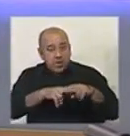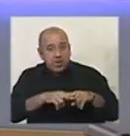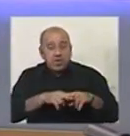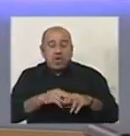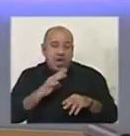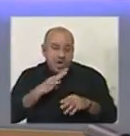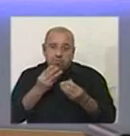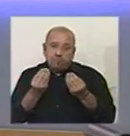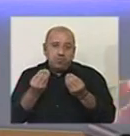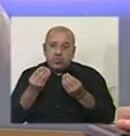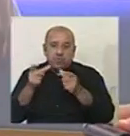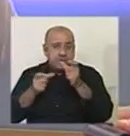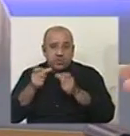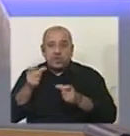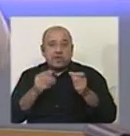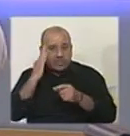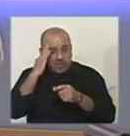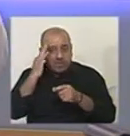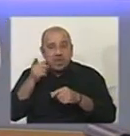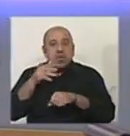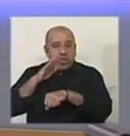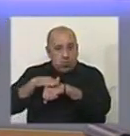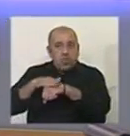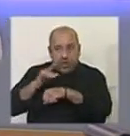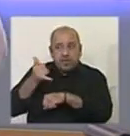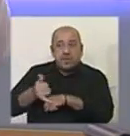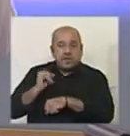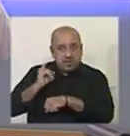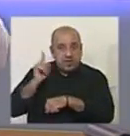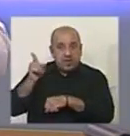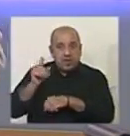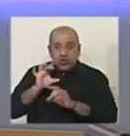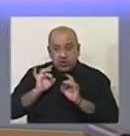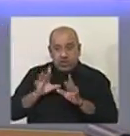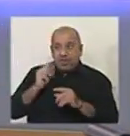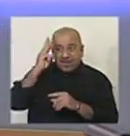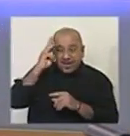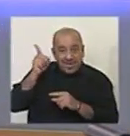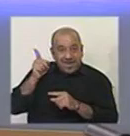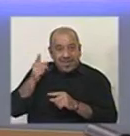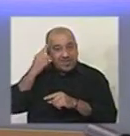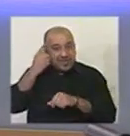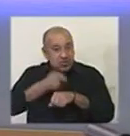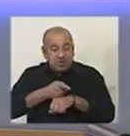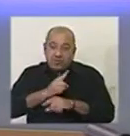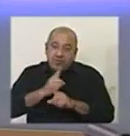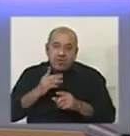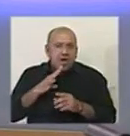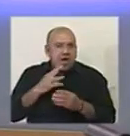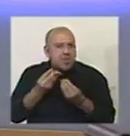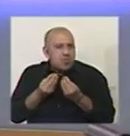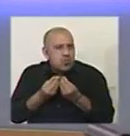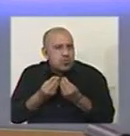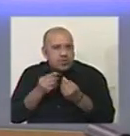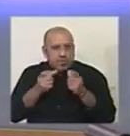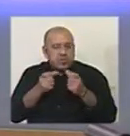importante involucrada. Fíjate que no es solo él como el que decidió que sí, que tenían que asesinar a esta persona, sino que tenemos a un doctor